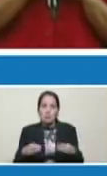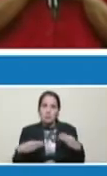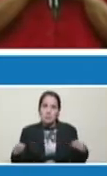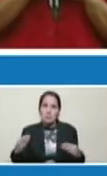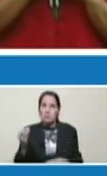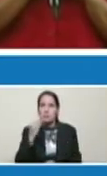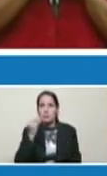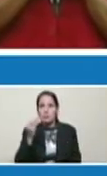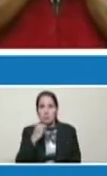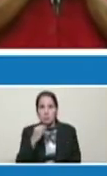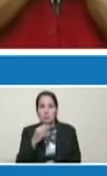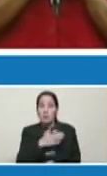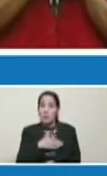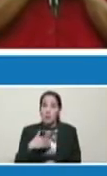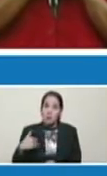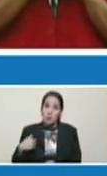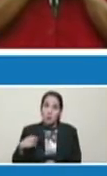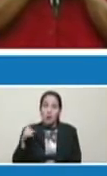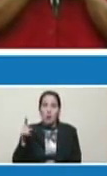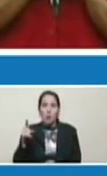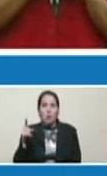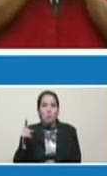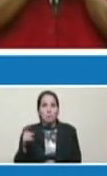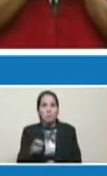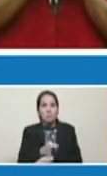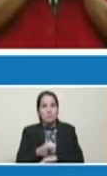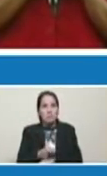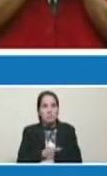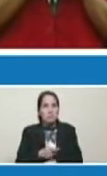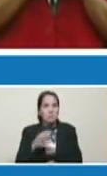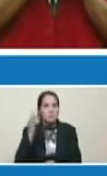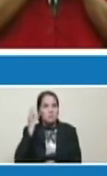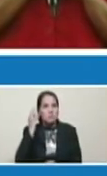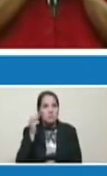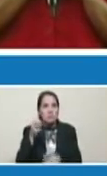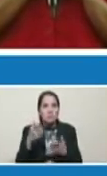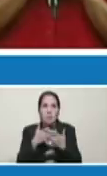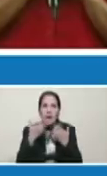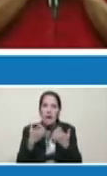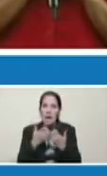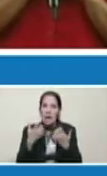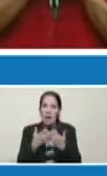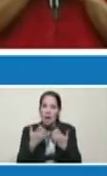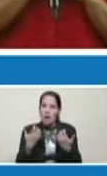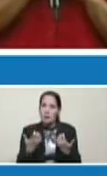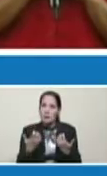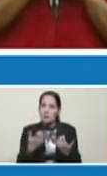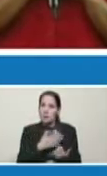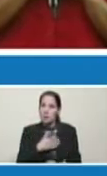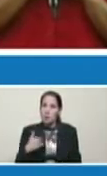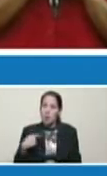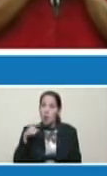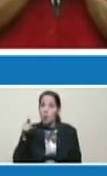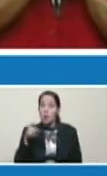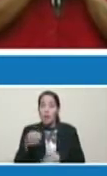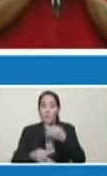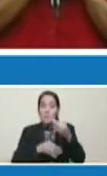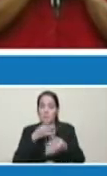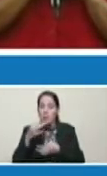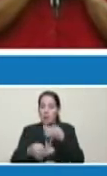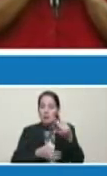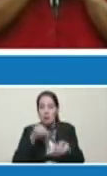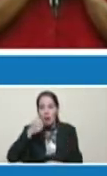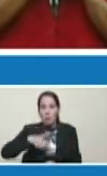y yo quiero compañera guerrera gobernadora yo quiero que le expliques a nuestro pueblo